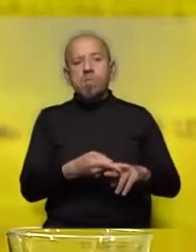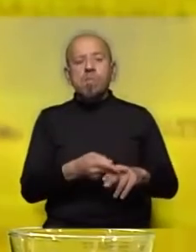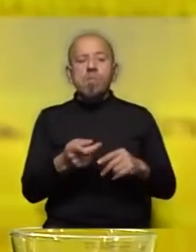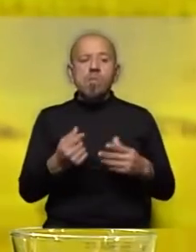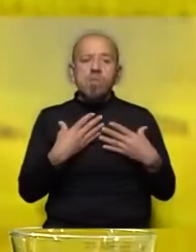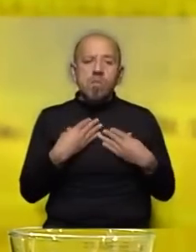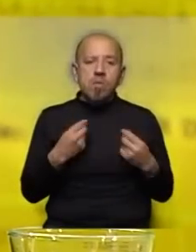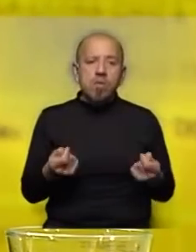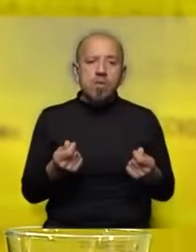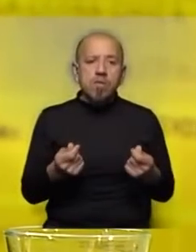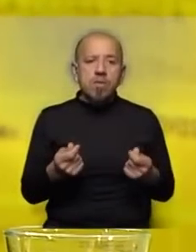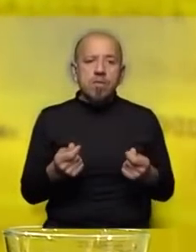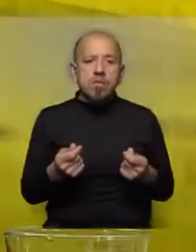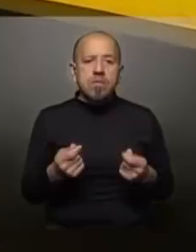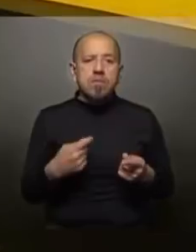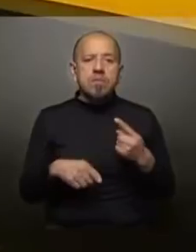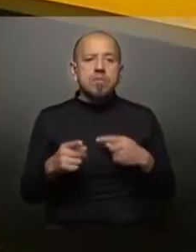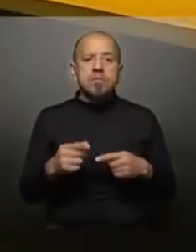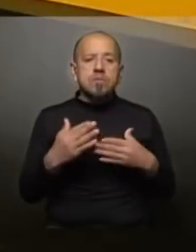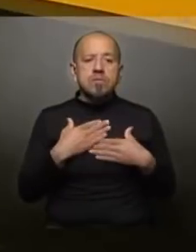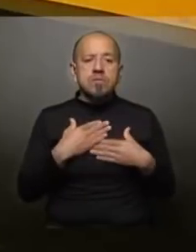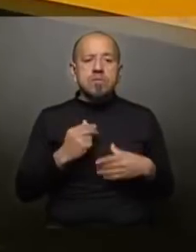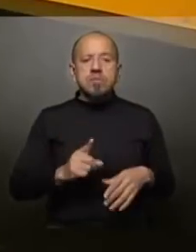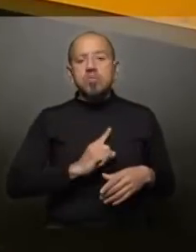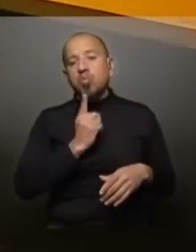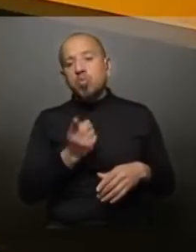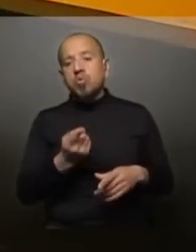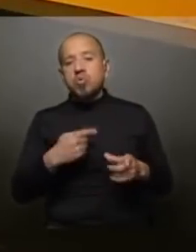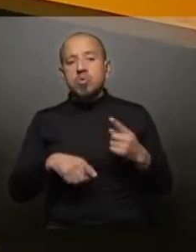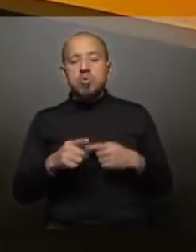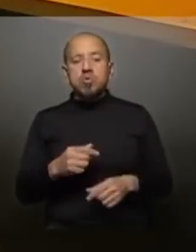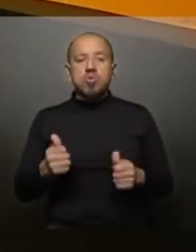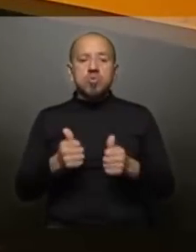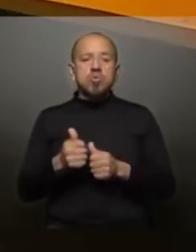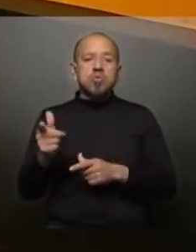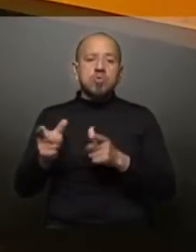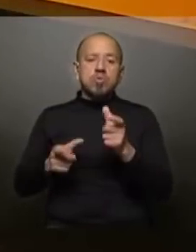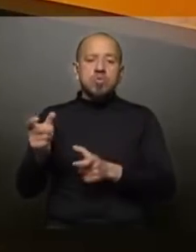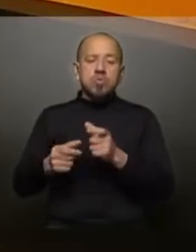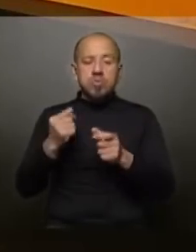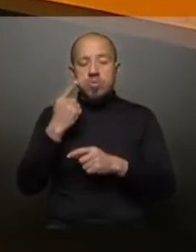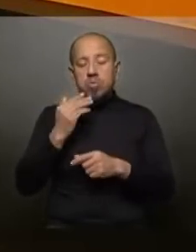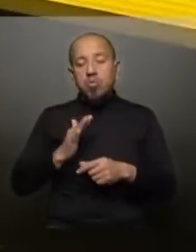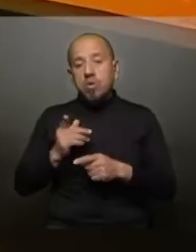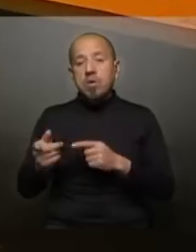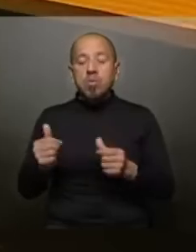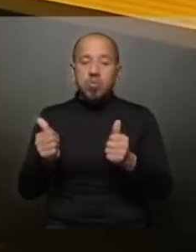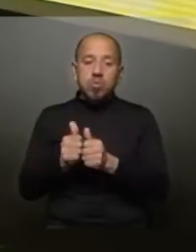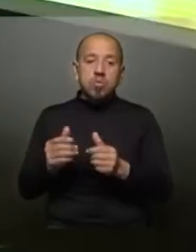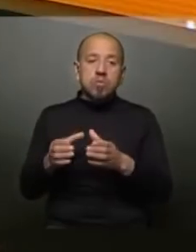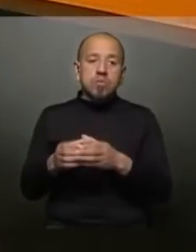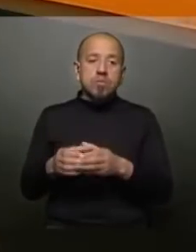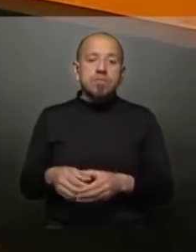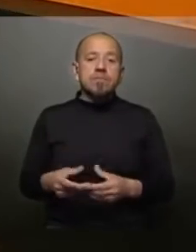disfruté muchísimo este me siento orgulloso de haber conjunto con un conjunto de hombres y mujeres de haber llevado adelante ese proceso Y